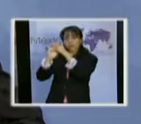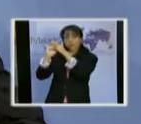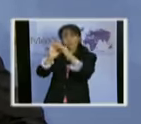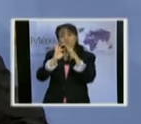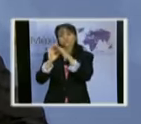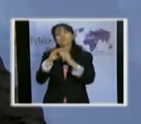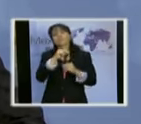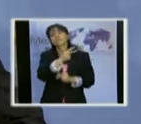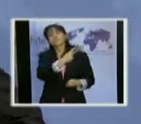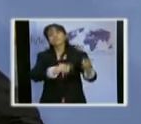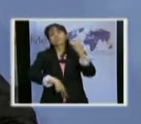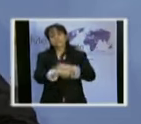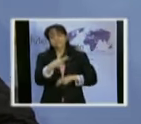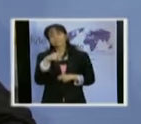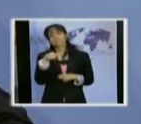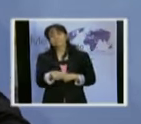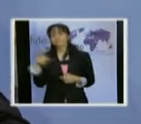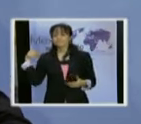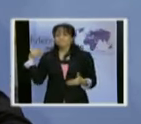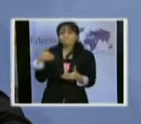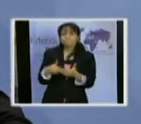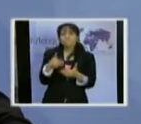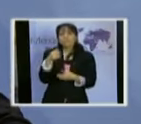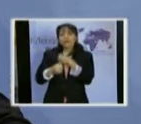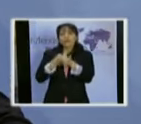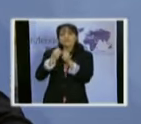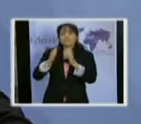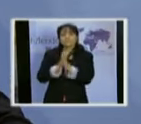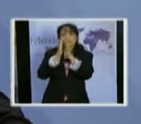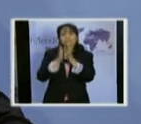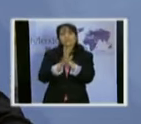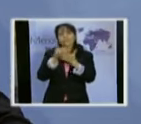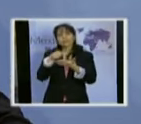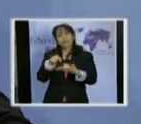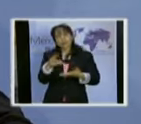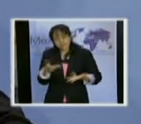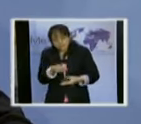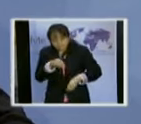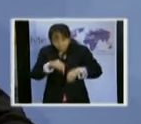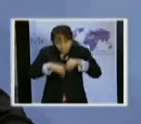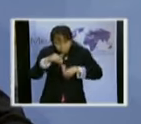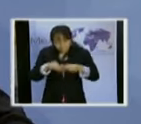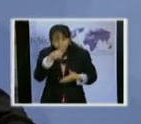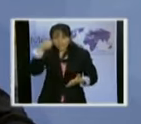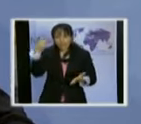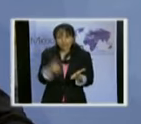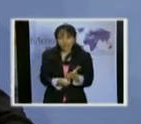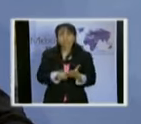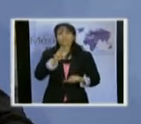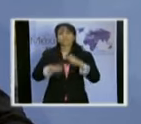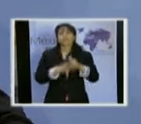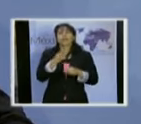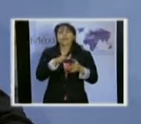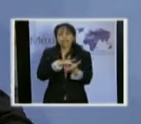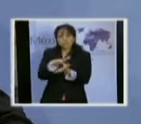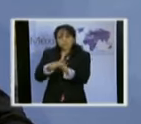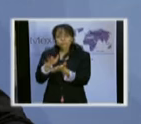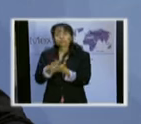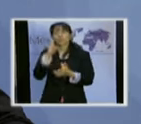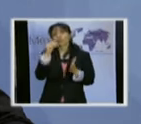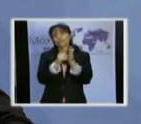estado involucrada en la elaboración de la Carta Mundial por el Derecho a la Ciudad, 2001-2005, la Carta